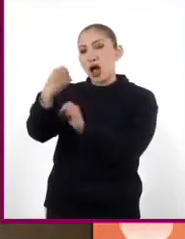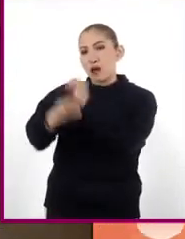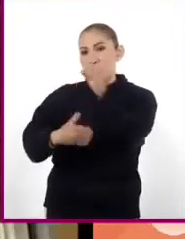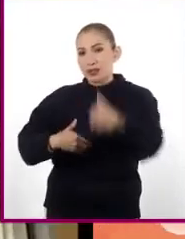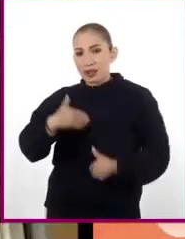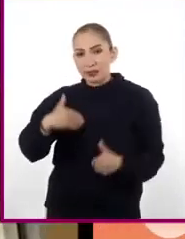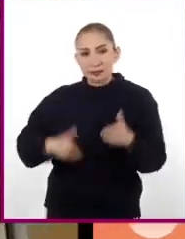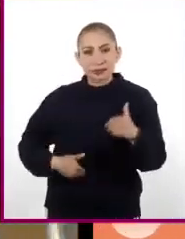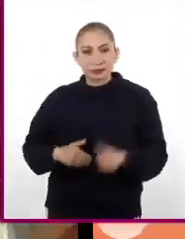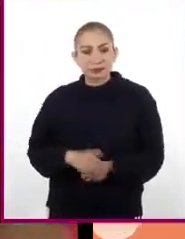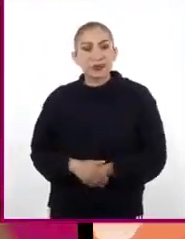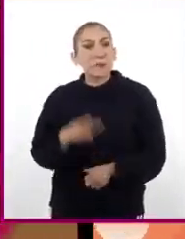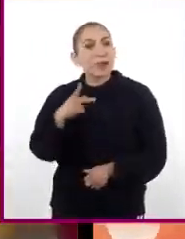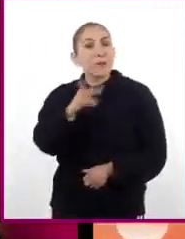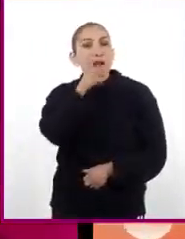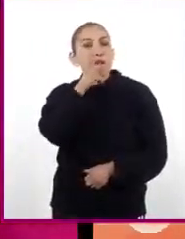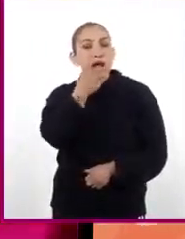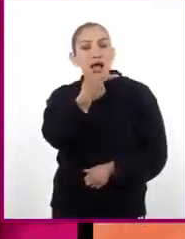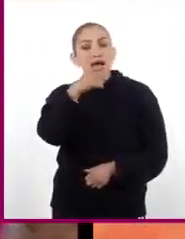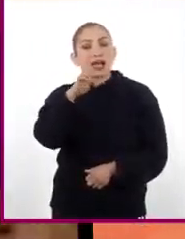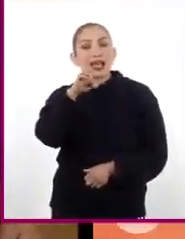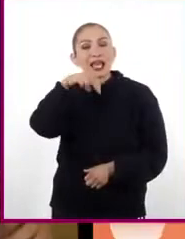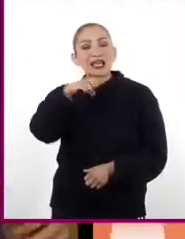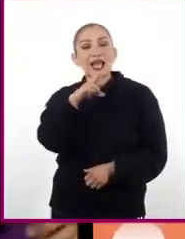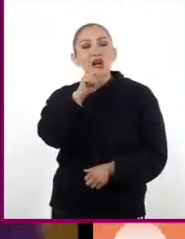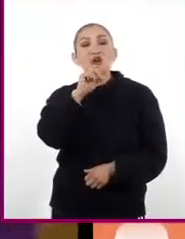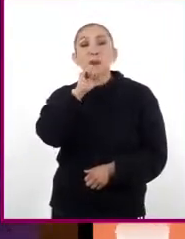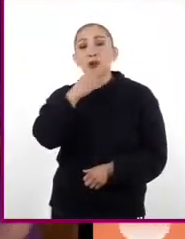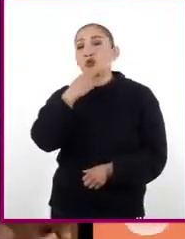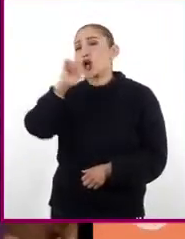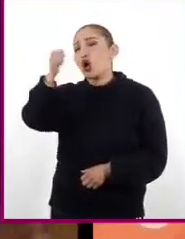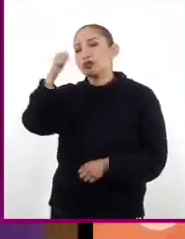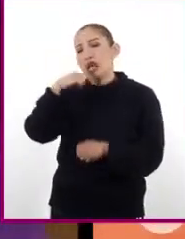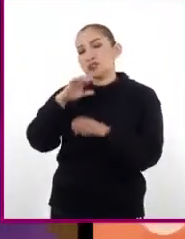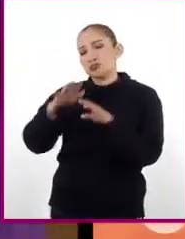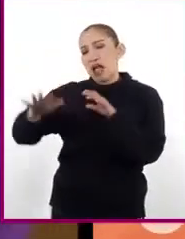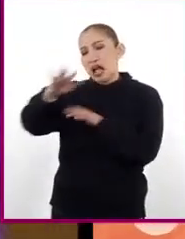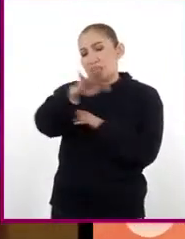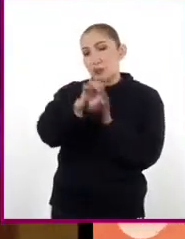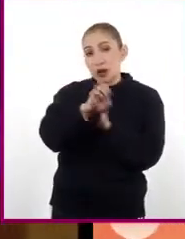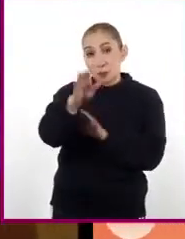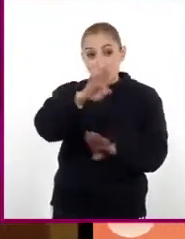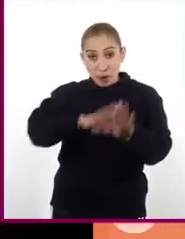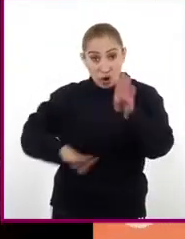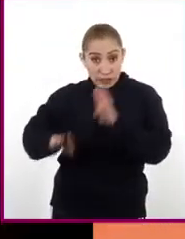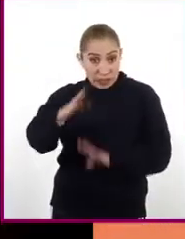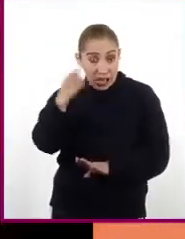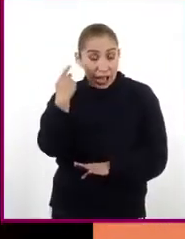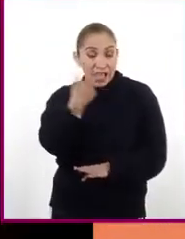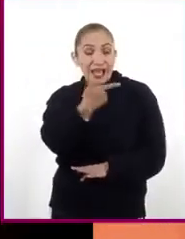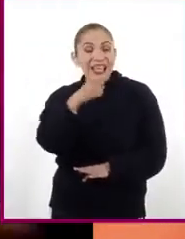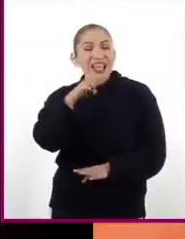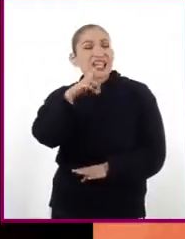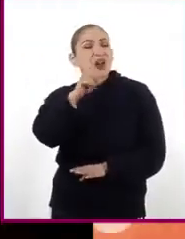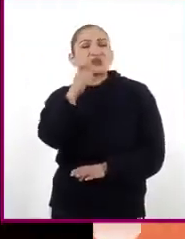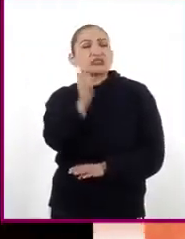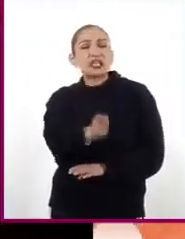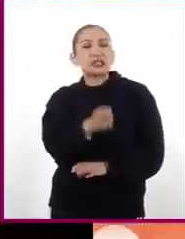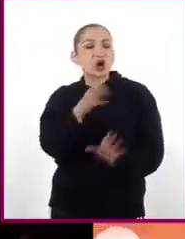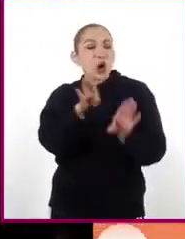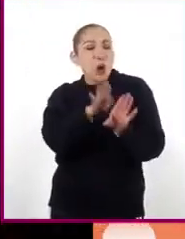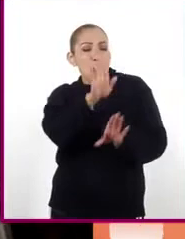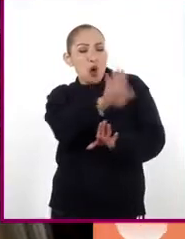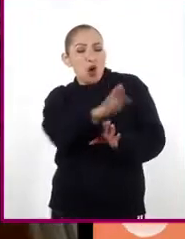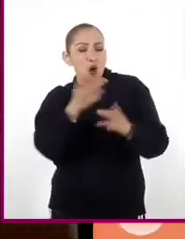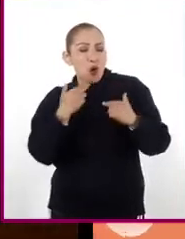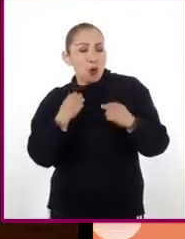obra literaria. Pero la palabra género también se emplea en distintos ámbitos. En biología, género se refiere a un tipo